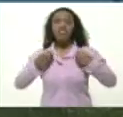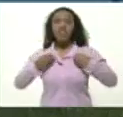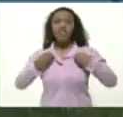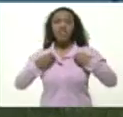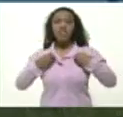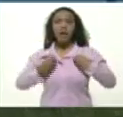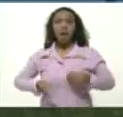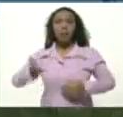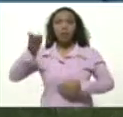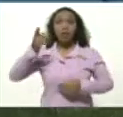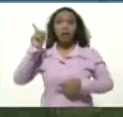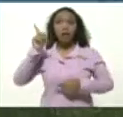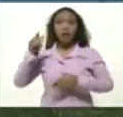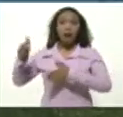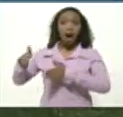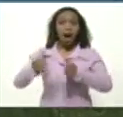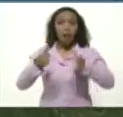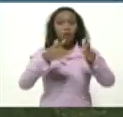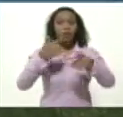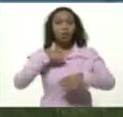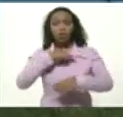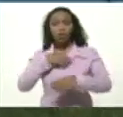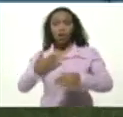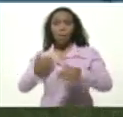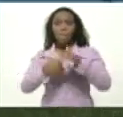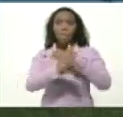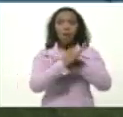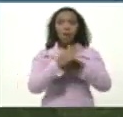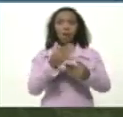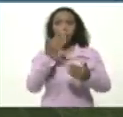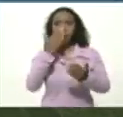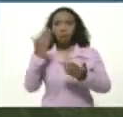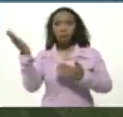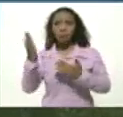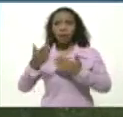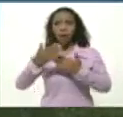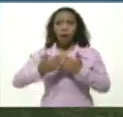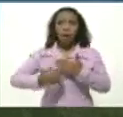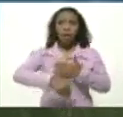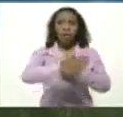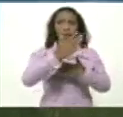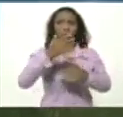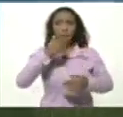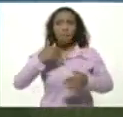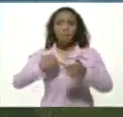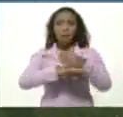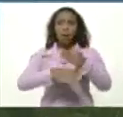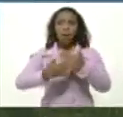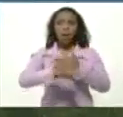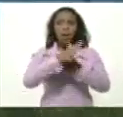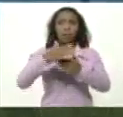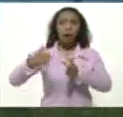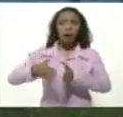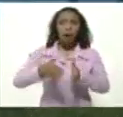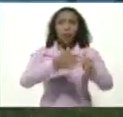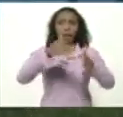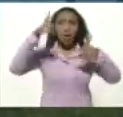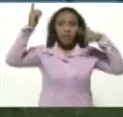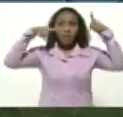ese camino voy, por ese camino vamos. Vamos. Adelante, vamos adelante en el camino de Chávez,